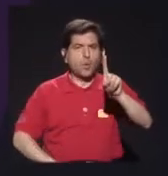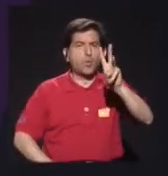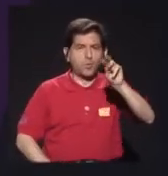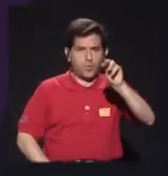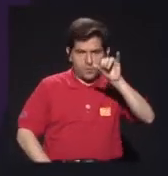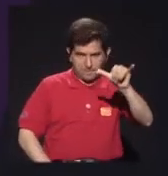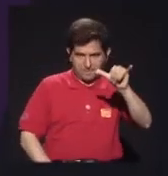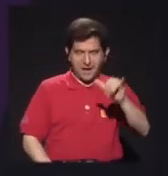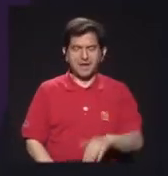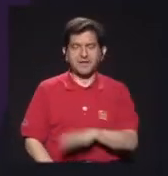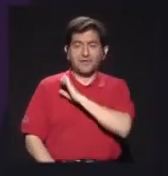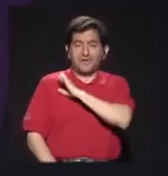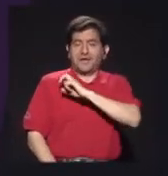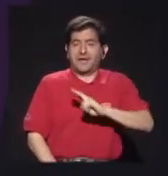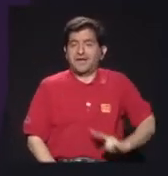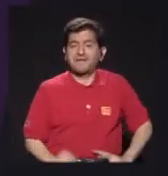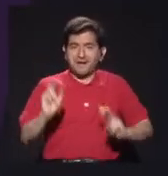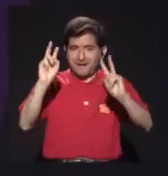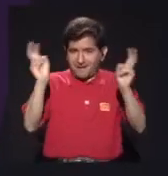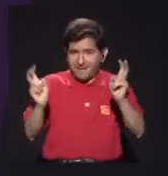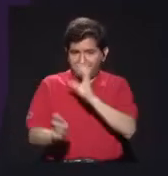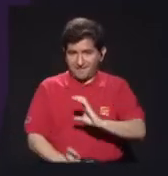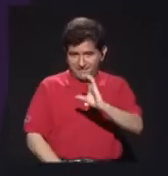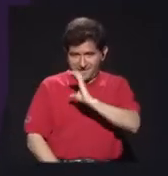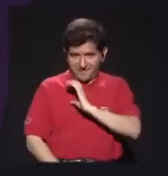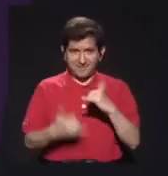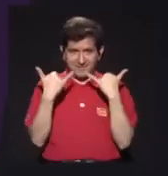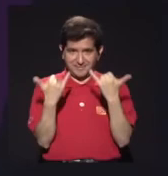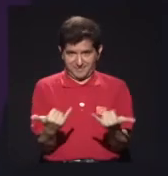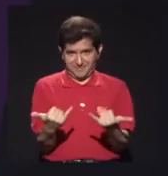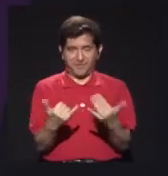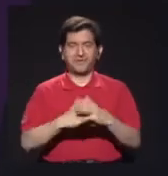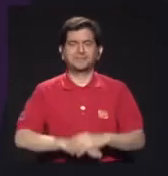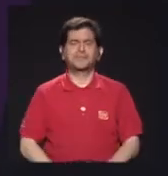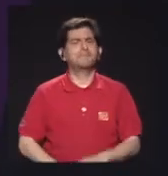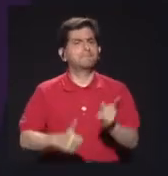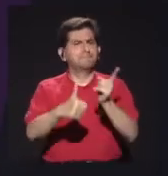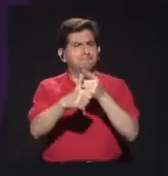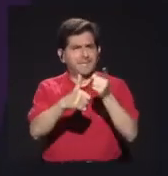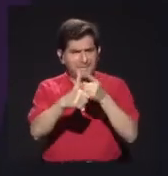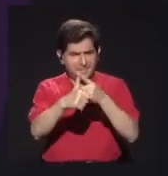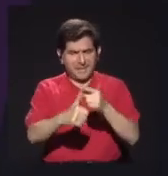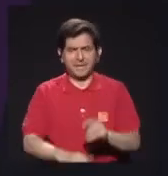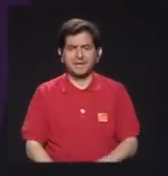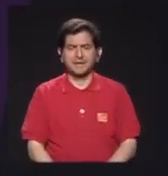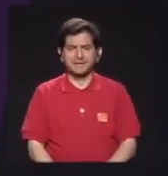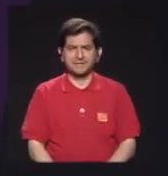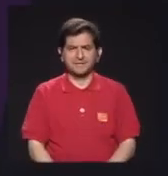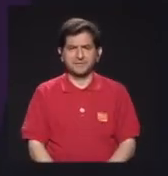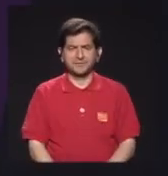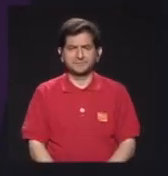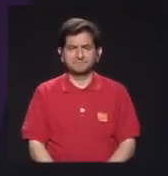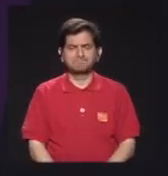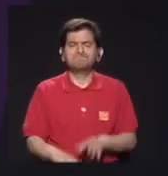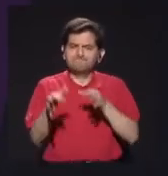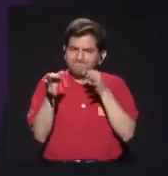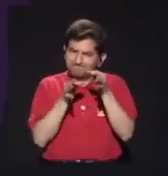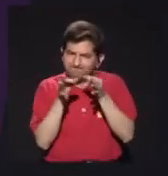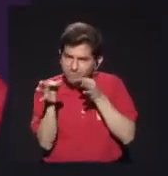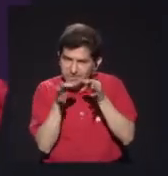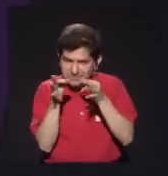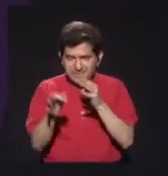mayo evangélico que le hemos caracterizado en esta ocasión en primer lugar quiero este explicar